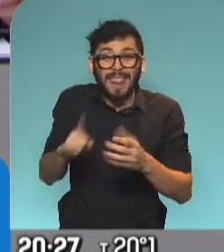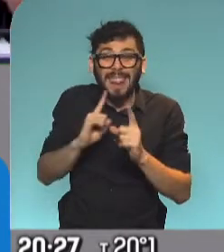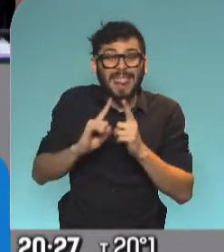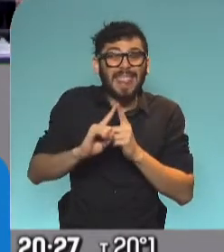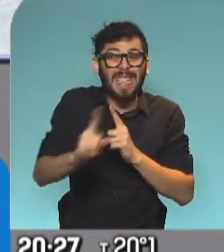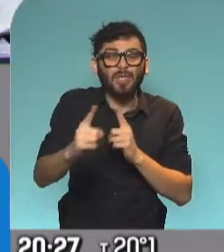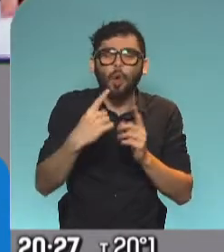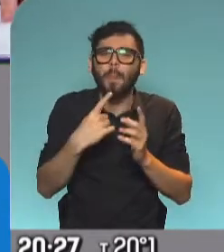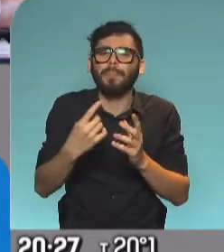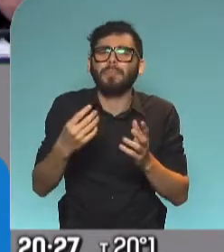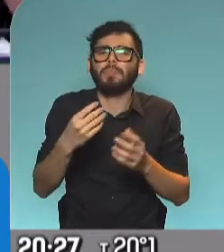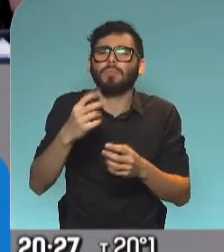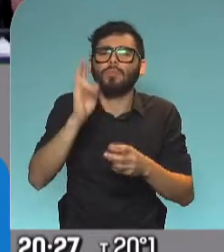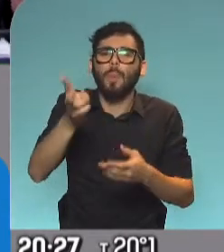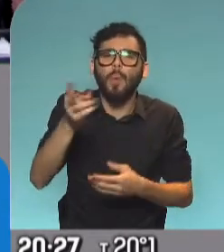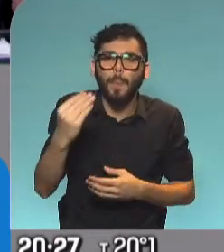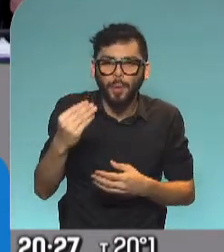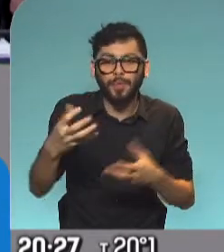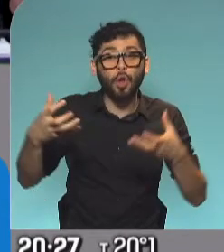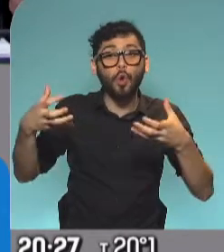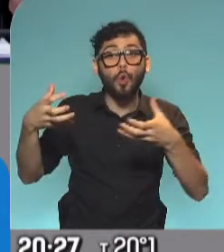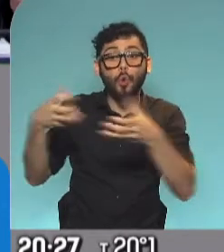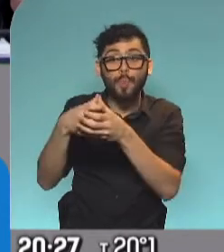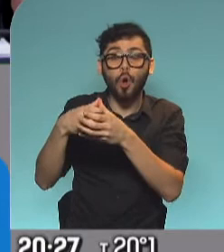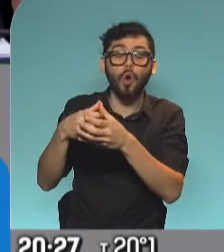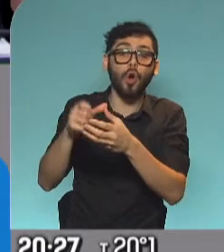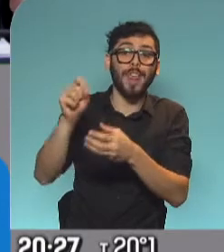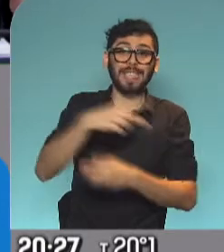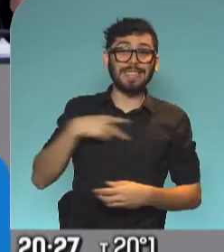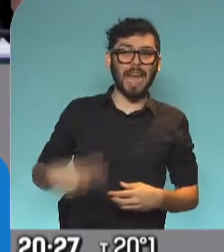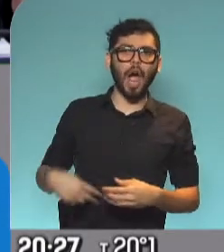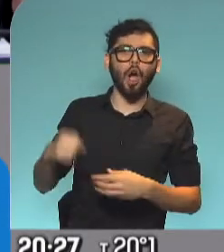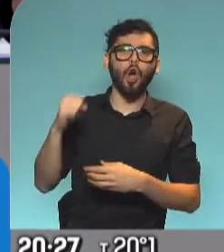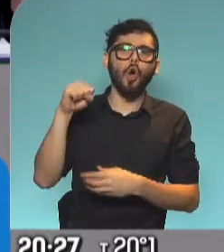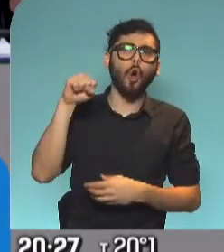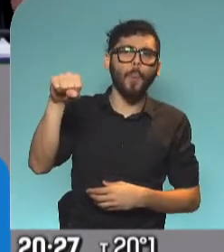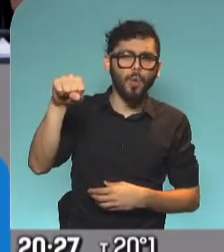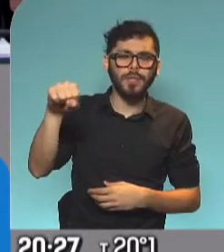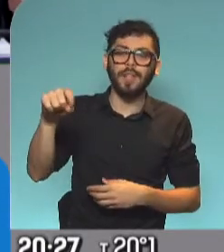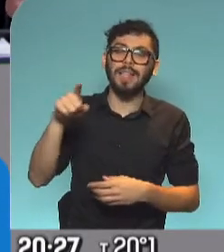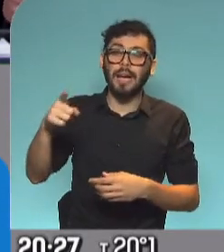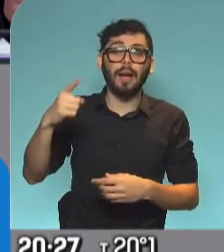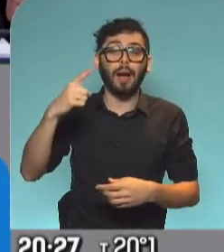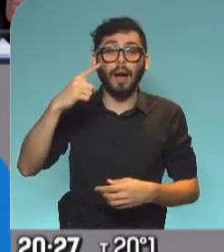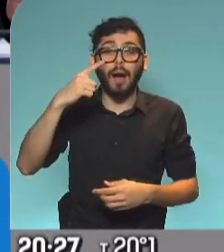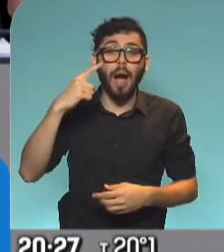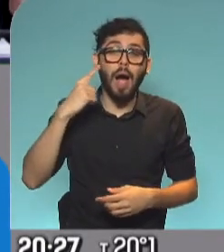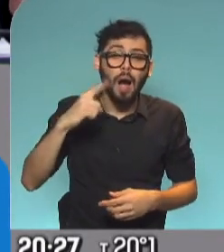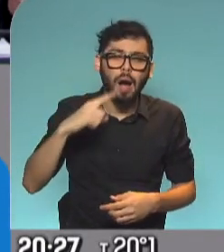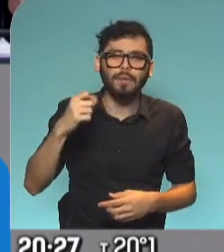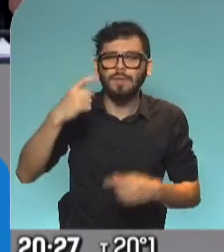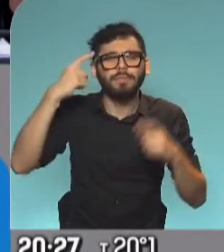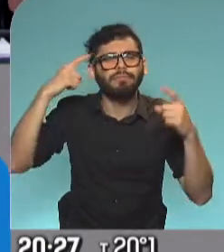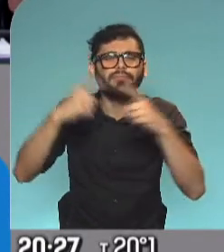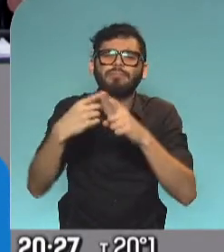el argumento es, dijo que el Partido Comunista de China ha demostrado que tiene los medios y la intención de utilizar estas